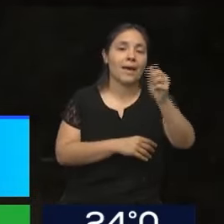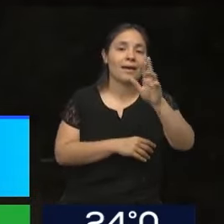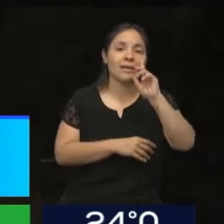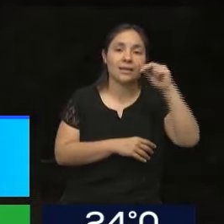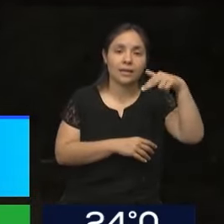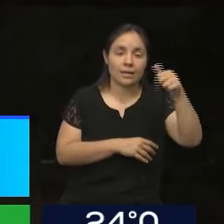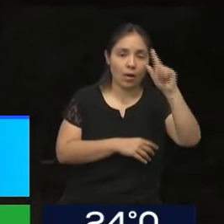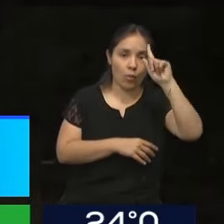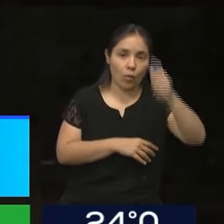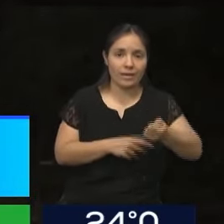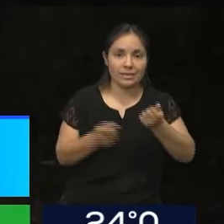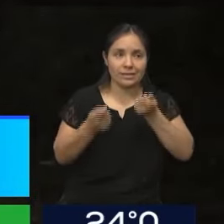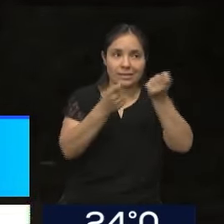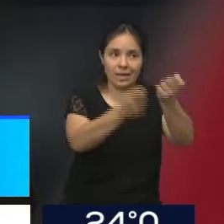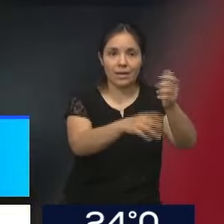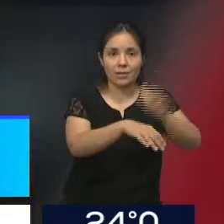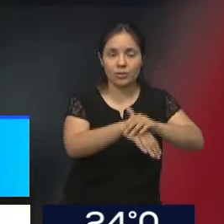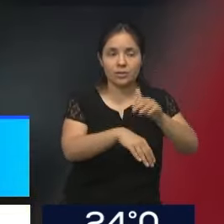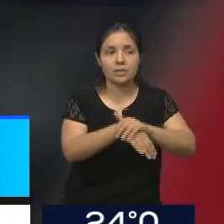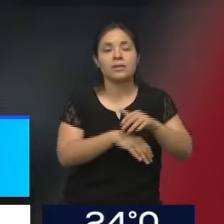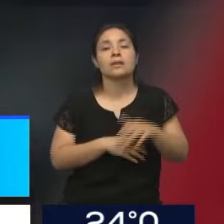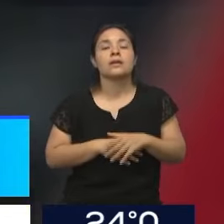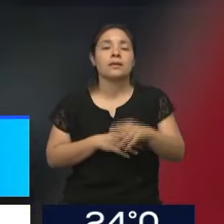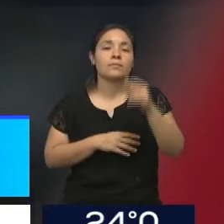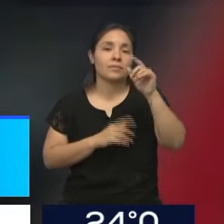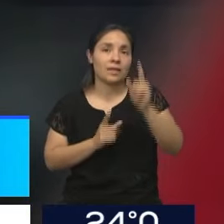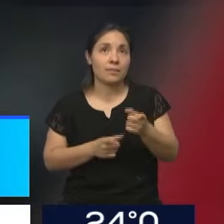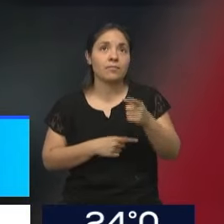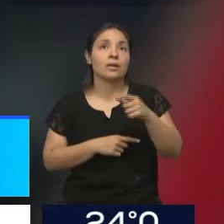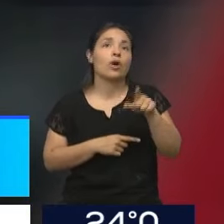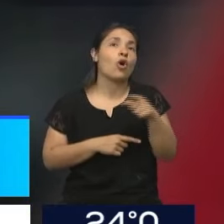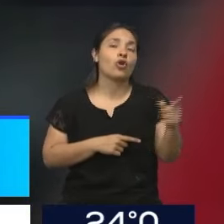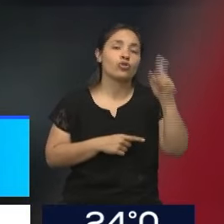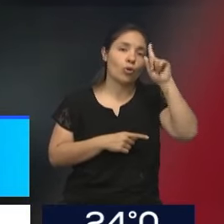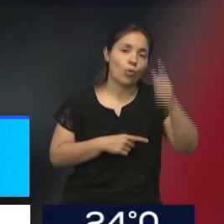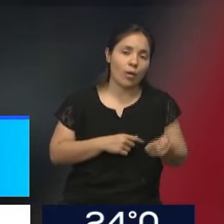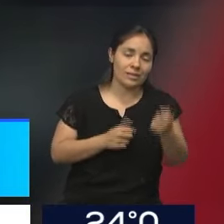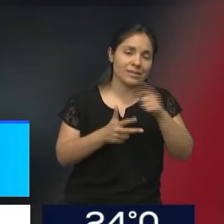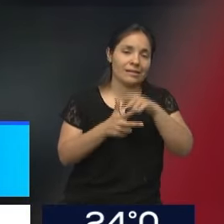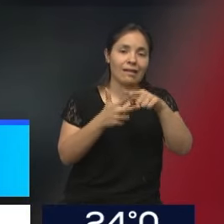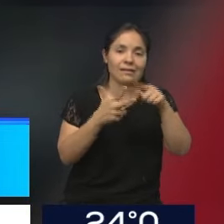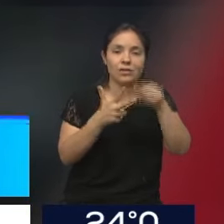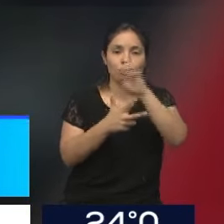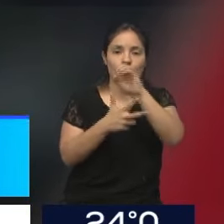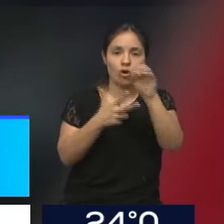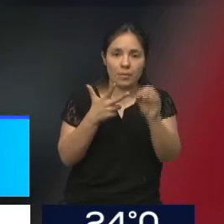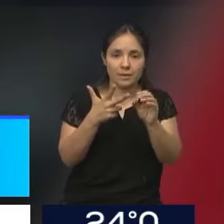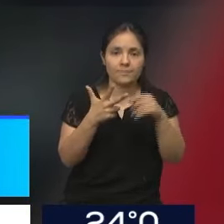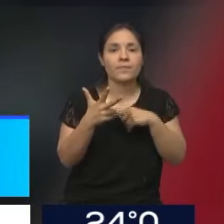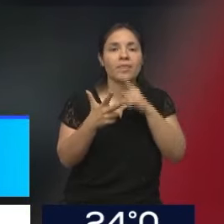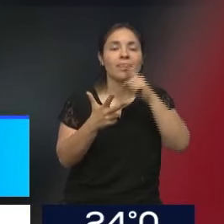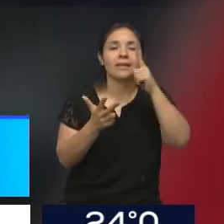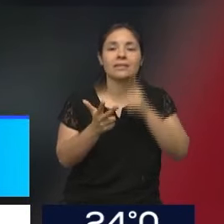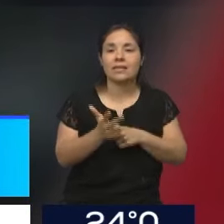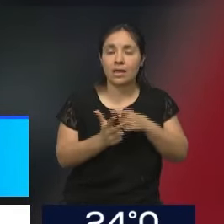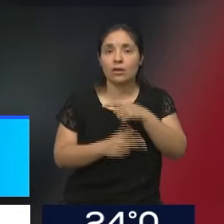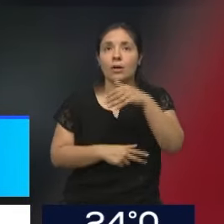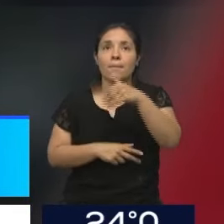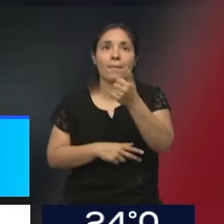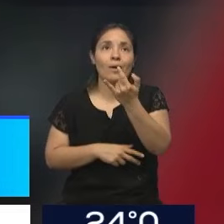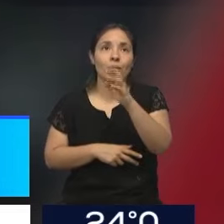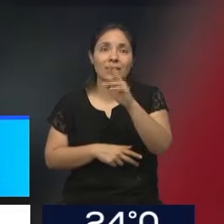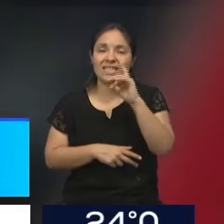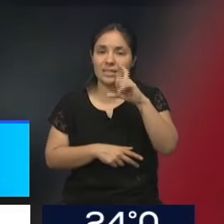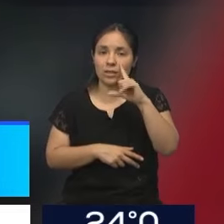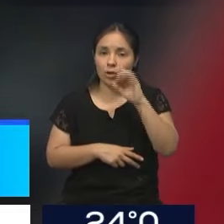Los magistrados David Manjafico, María Belén Salido y Luis Correa Llano decidieron apartar a Mauricio tras considerar